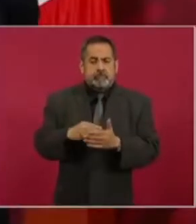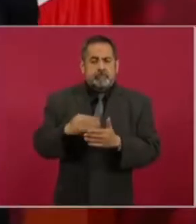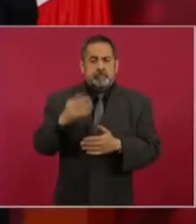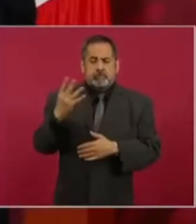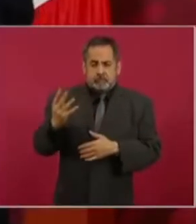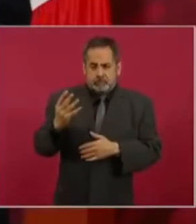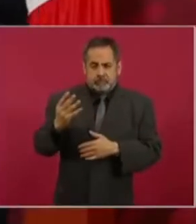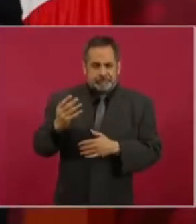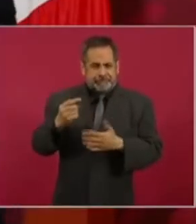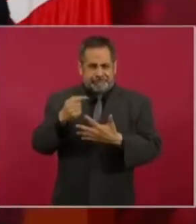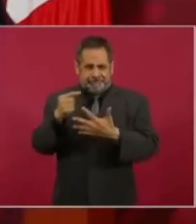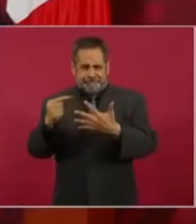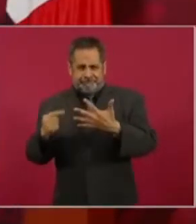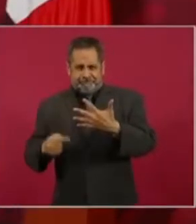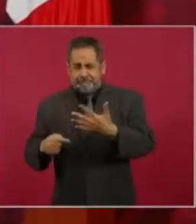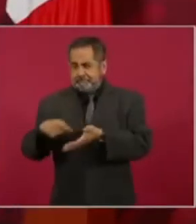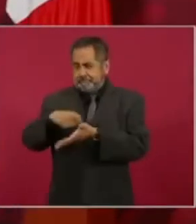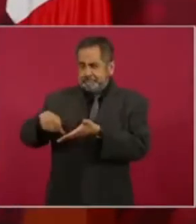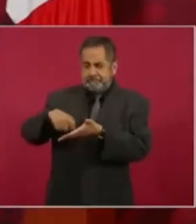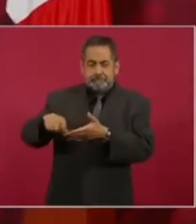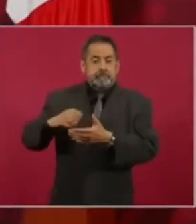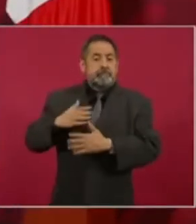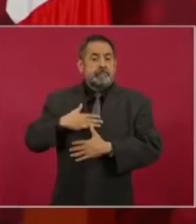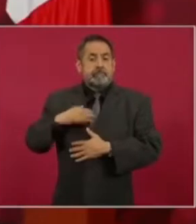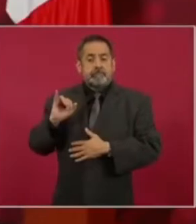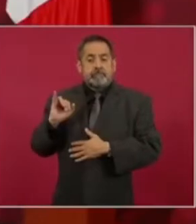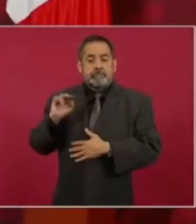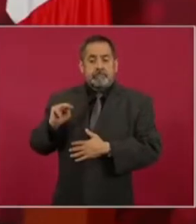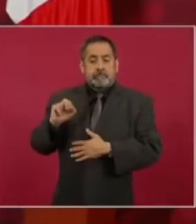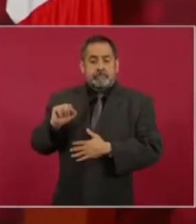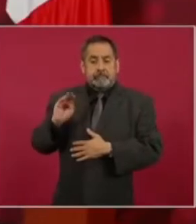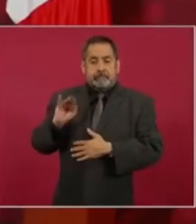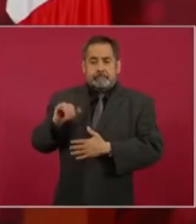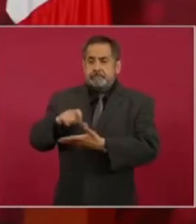140.692.004 piezas de la compra del INSABI y